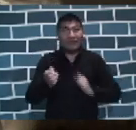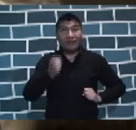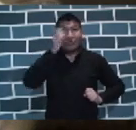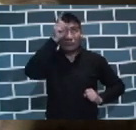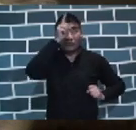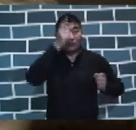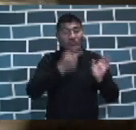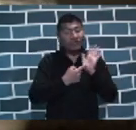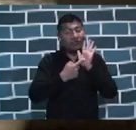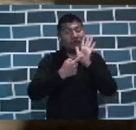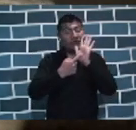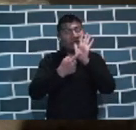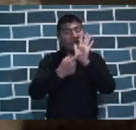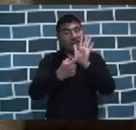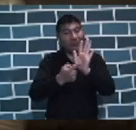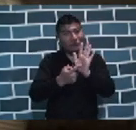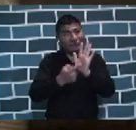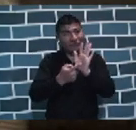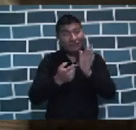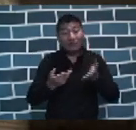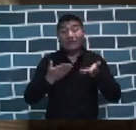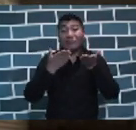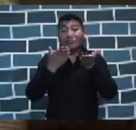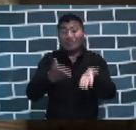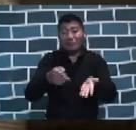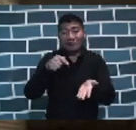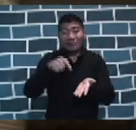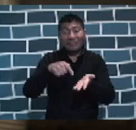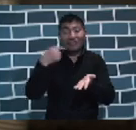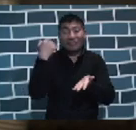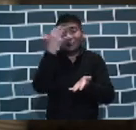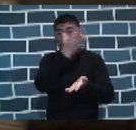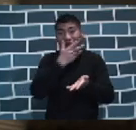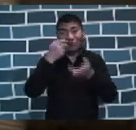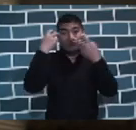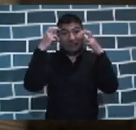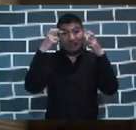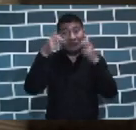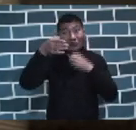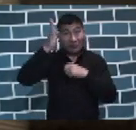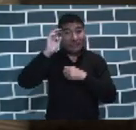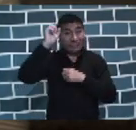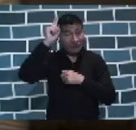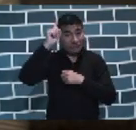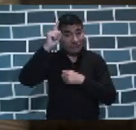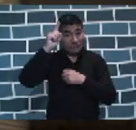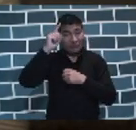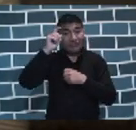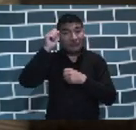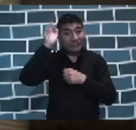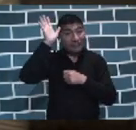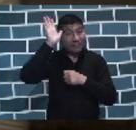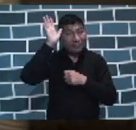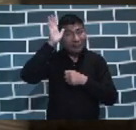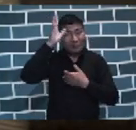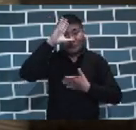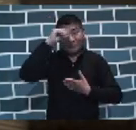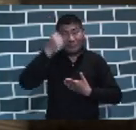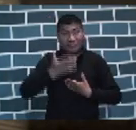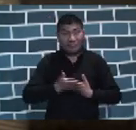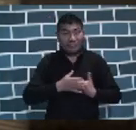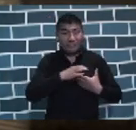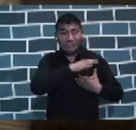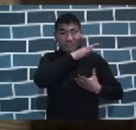ofrece esta hermosa lección sobre dios que es padre hijo y